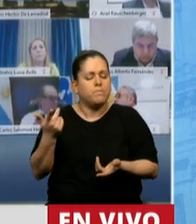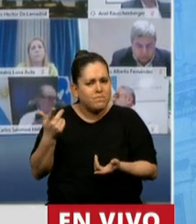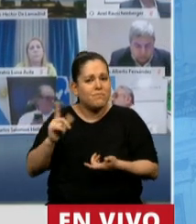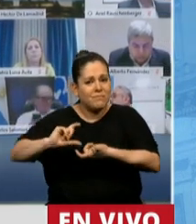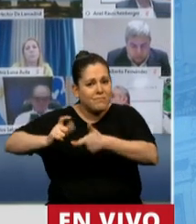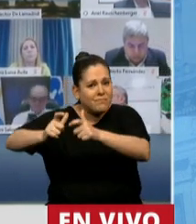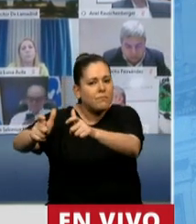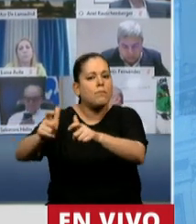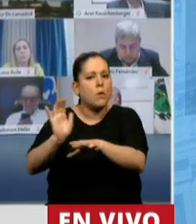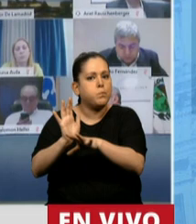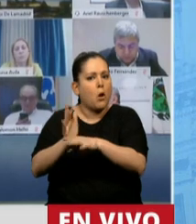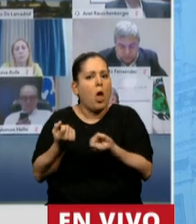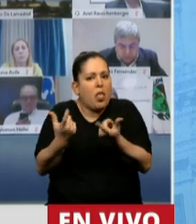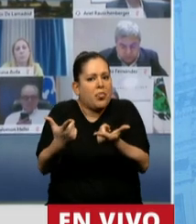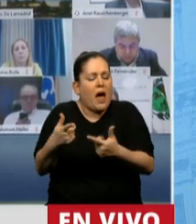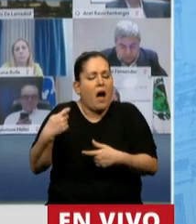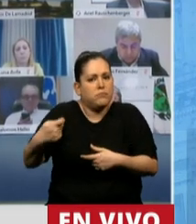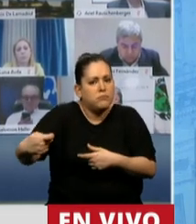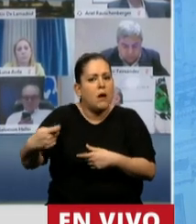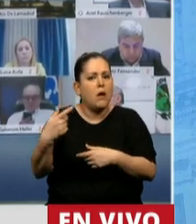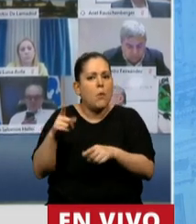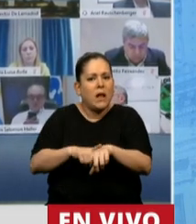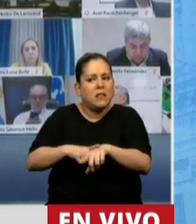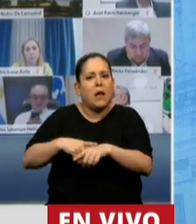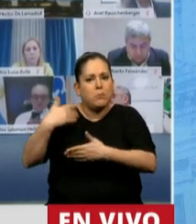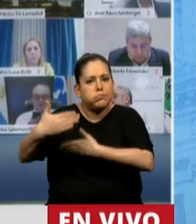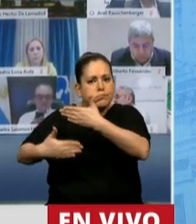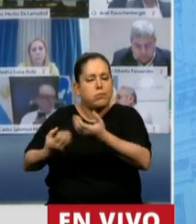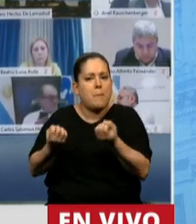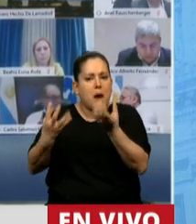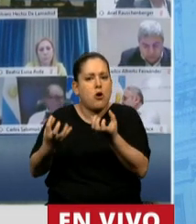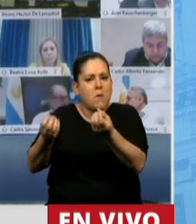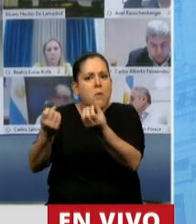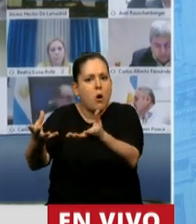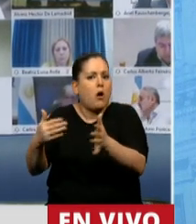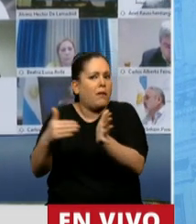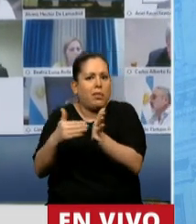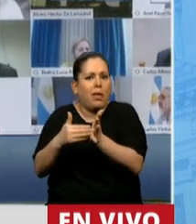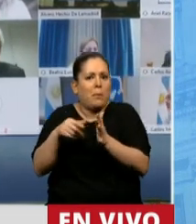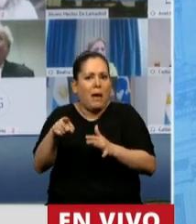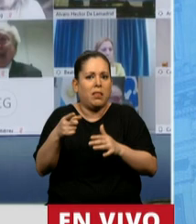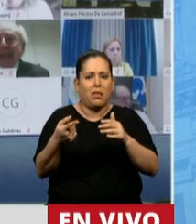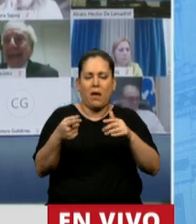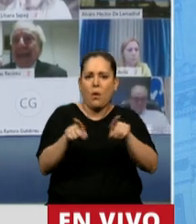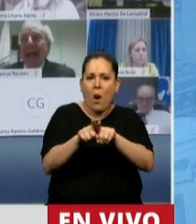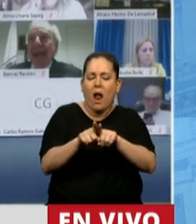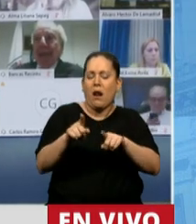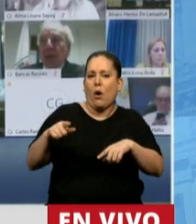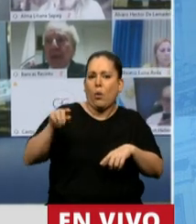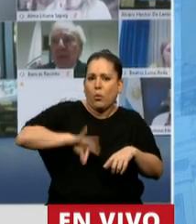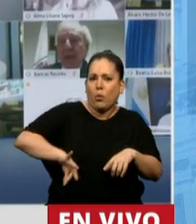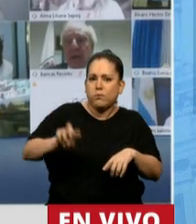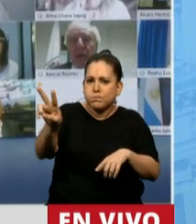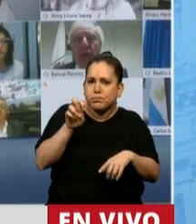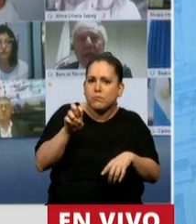implica acompañar a prestaciones en el transcurso del tiempo para reforzarlas a medida que decaiga el valor de la jubilación con